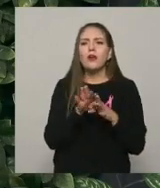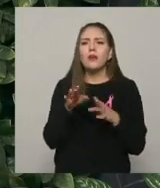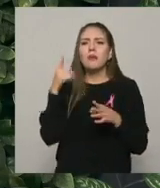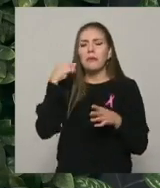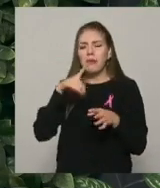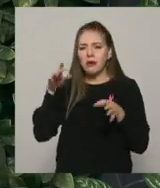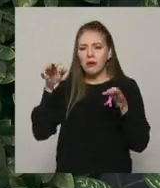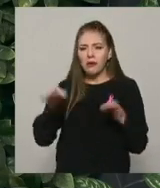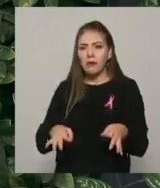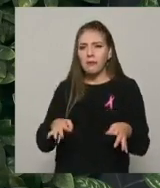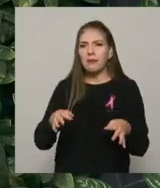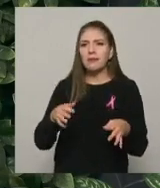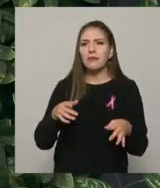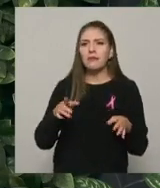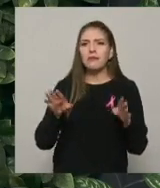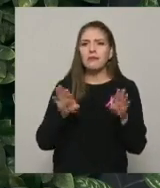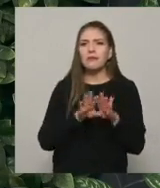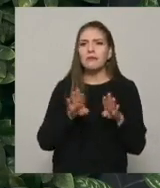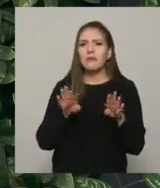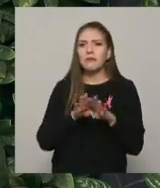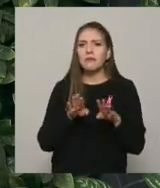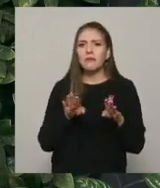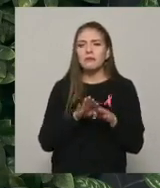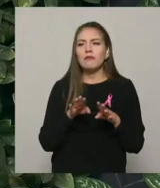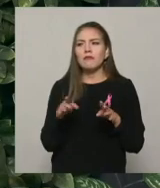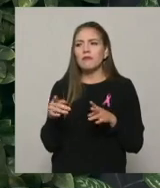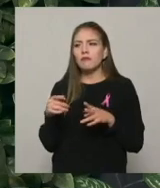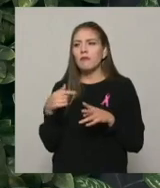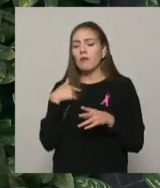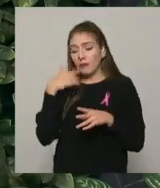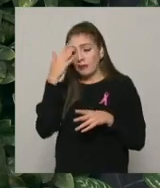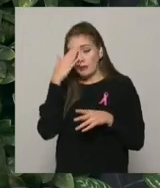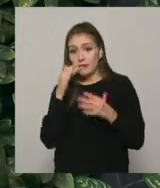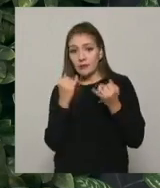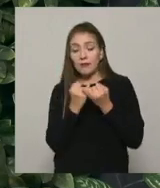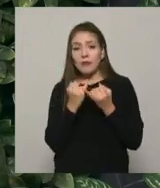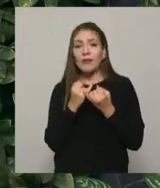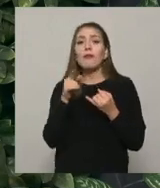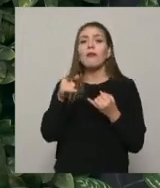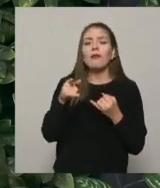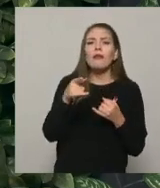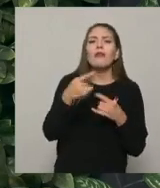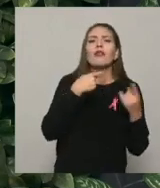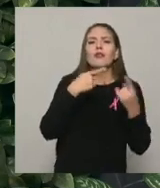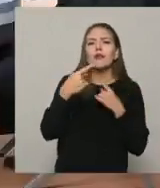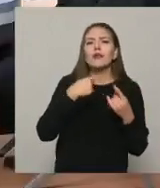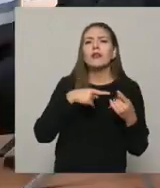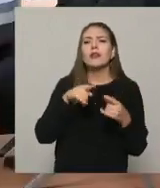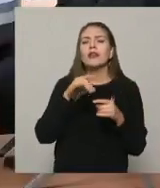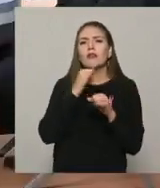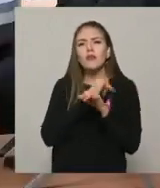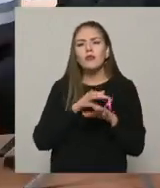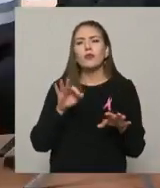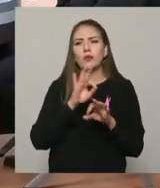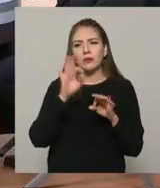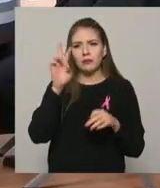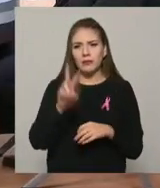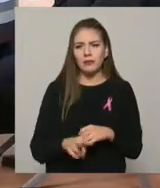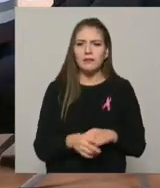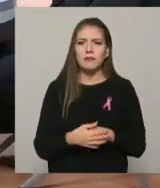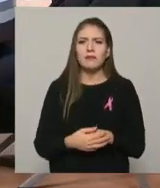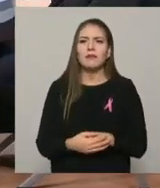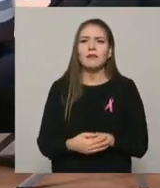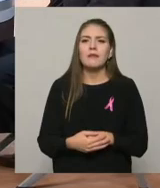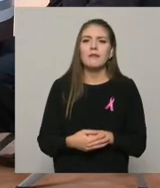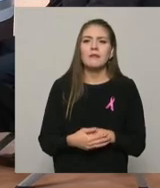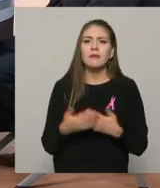plática como entre iguales y poder sacar muy buena información. Bueno, Antimio, finalmente, ¿qué tan importante es para ti